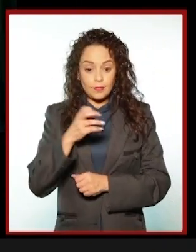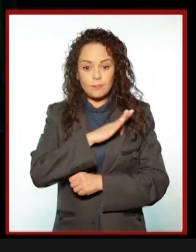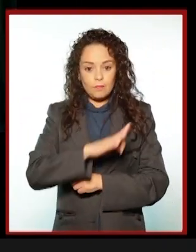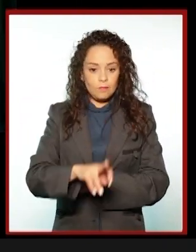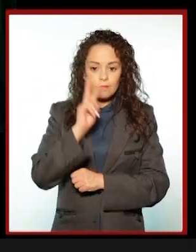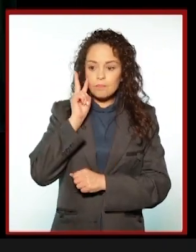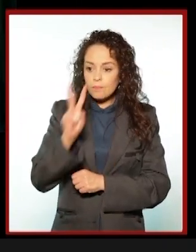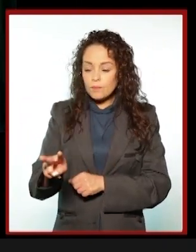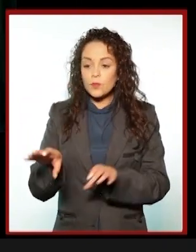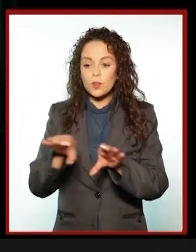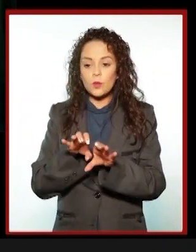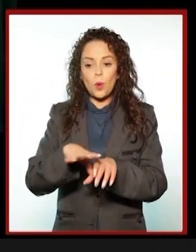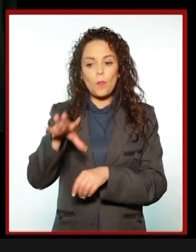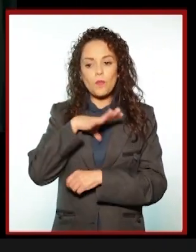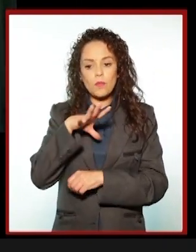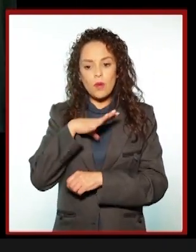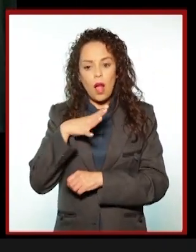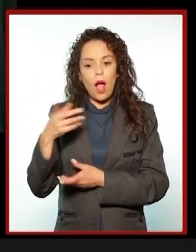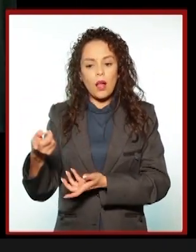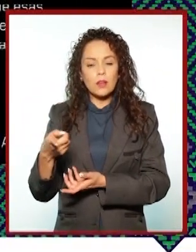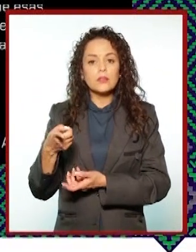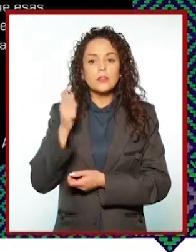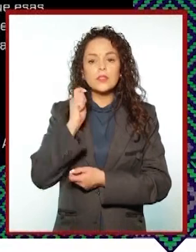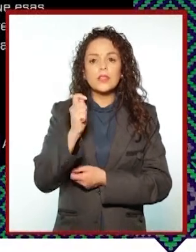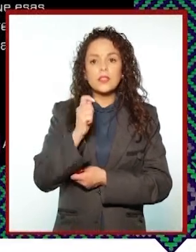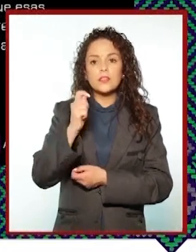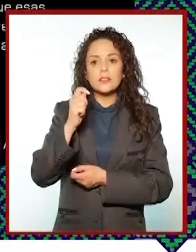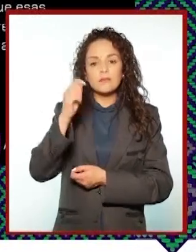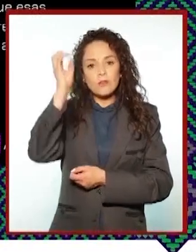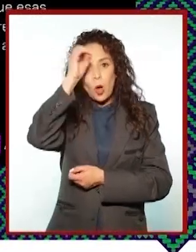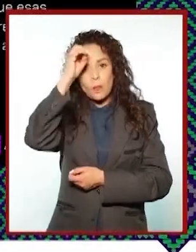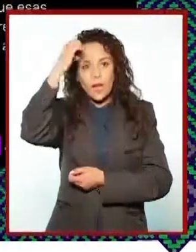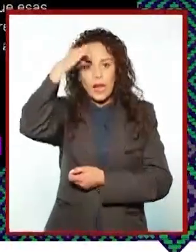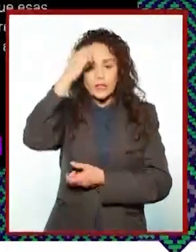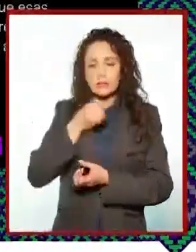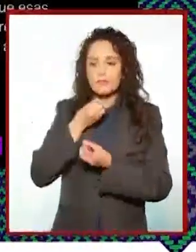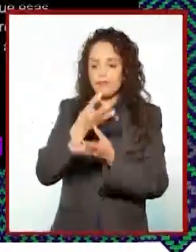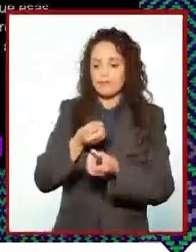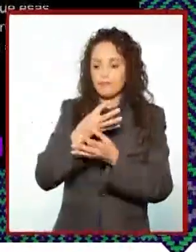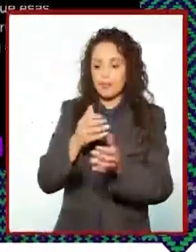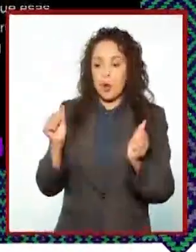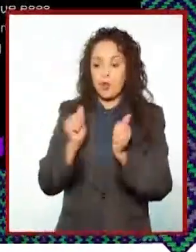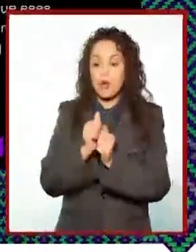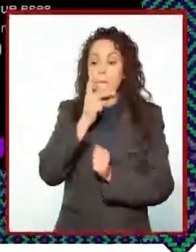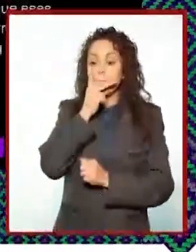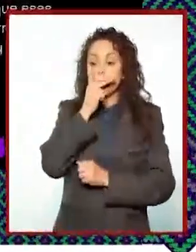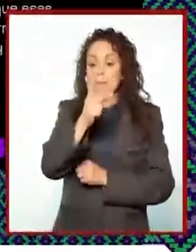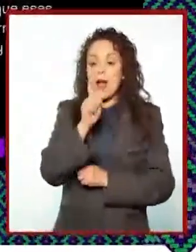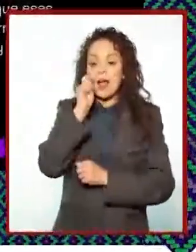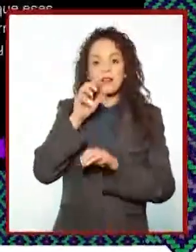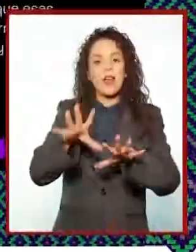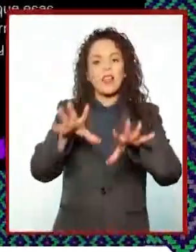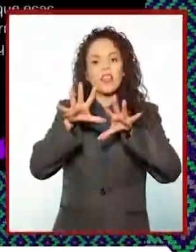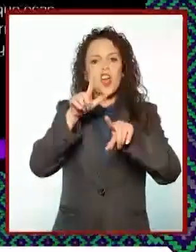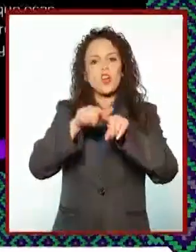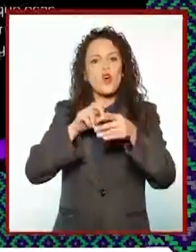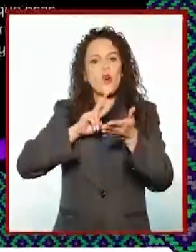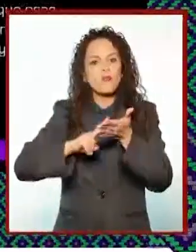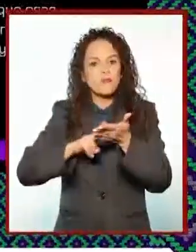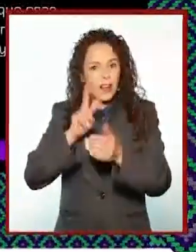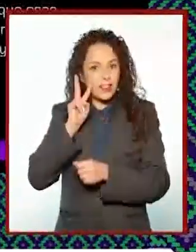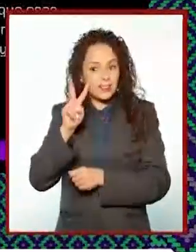a poder ver cómo se están visibilizando una serie de relatos y hay como ciertas palabras que están resaltadas